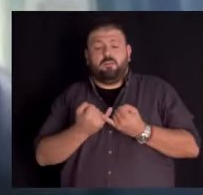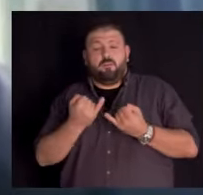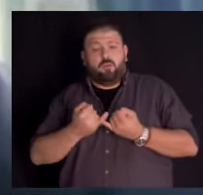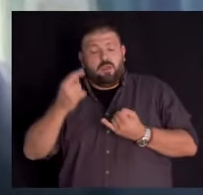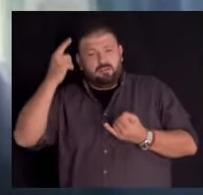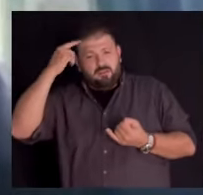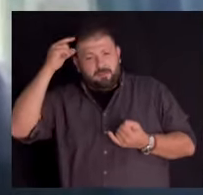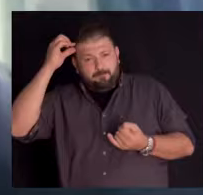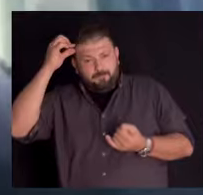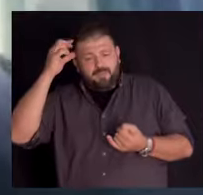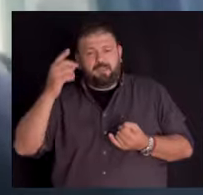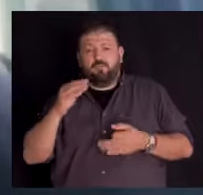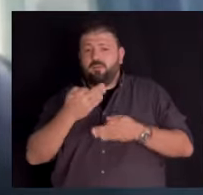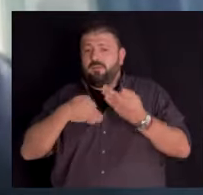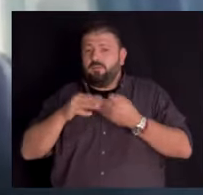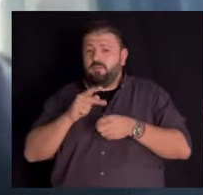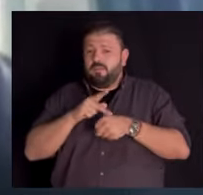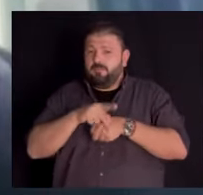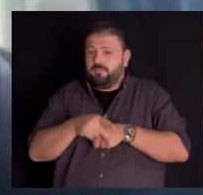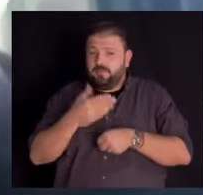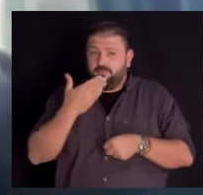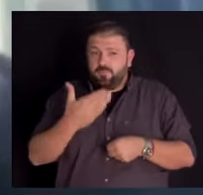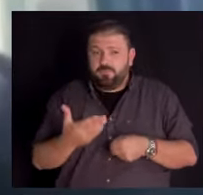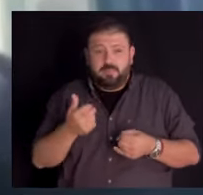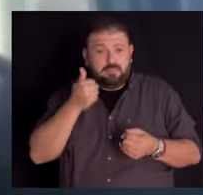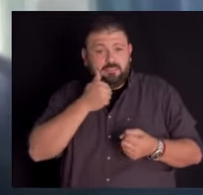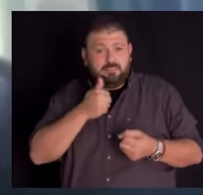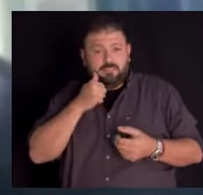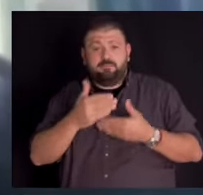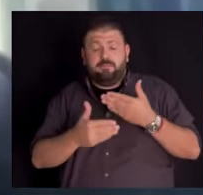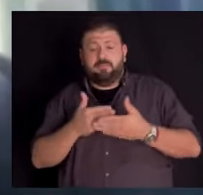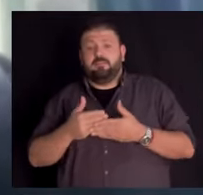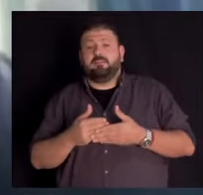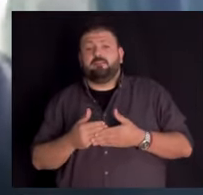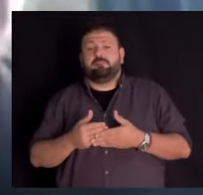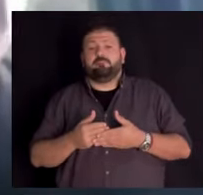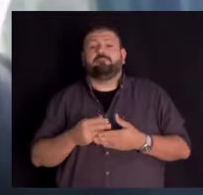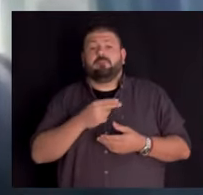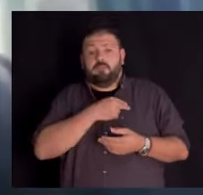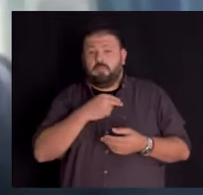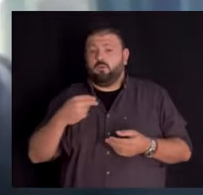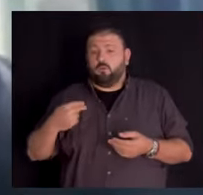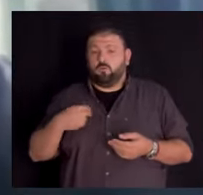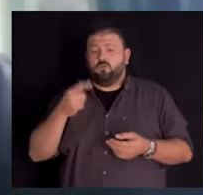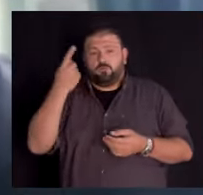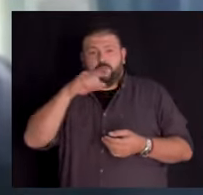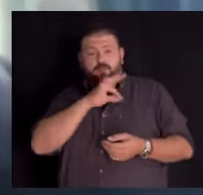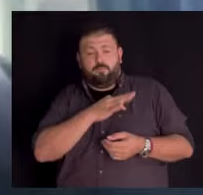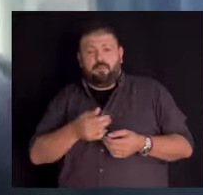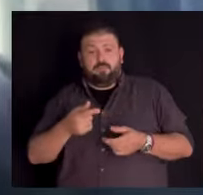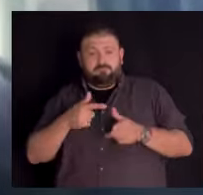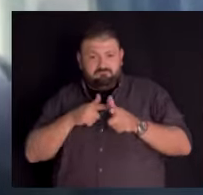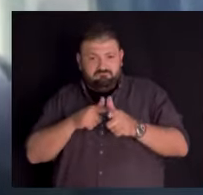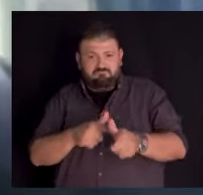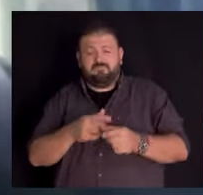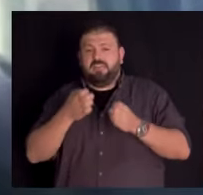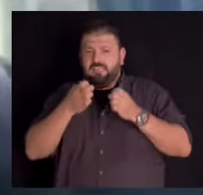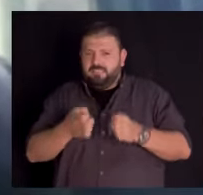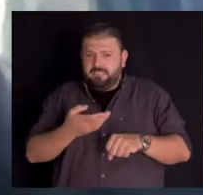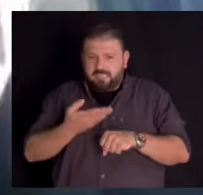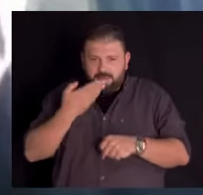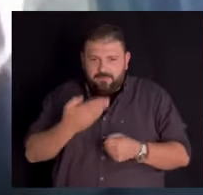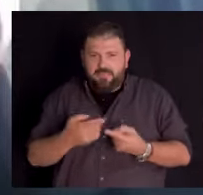piel, y pues obviamente si hay una neurodermatitis, pues vamos a ocupar lo que es el Estar Bien, el Optimus,